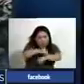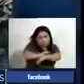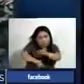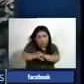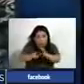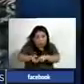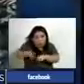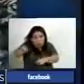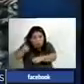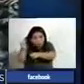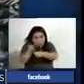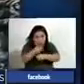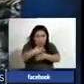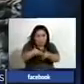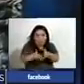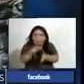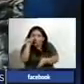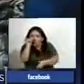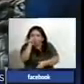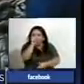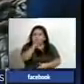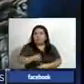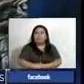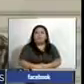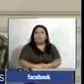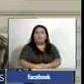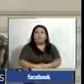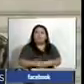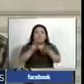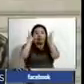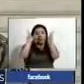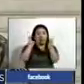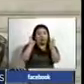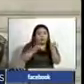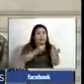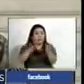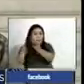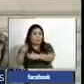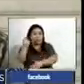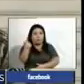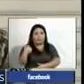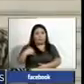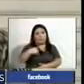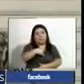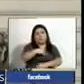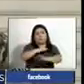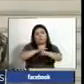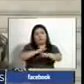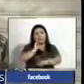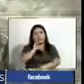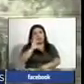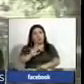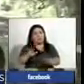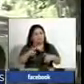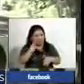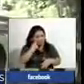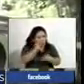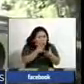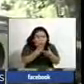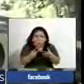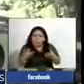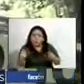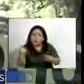y diversas porciones de droga. En otros temas, el ministro de la Defensa Nacional se refirió a la baja de